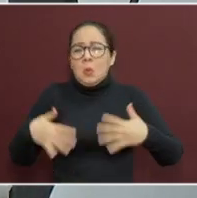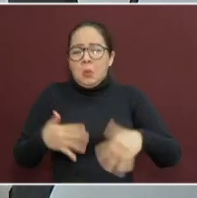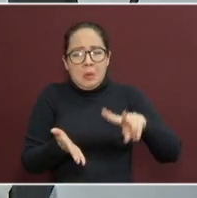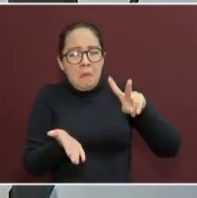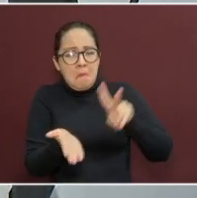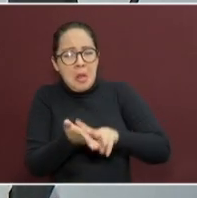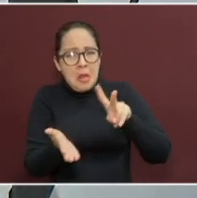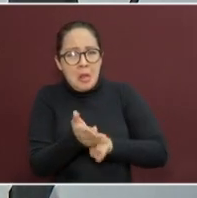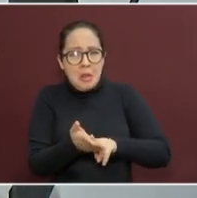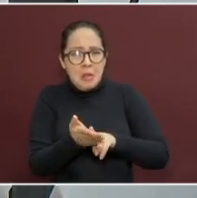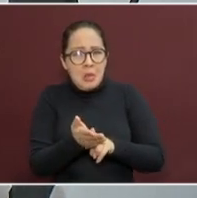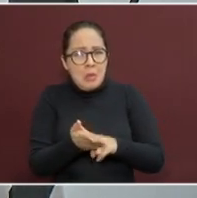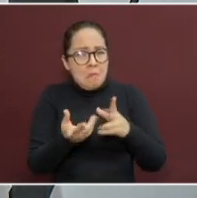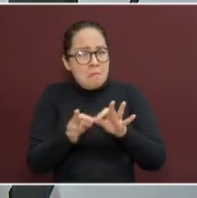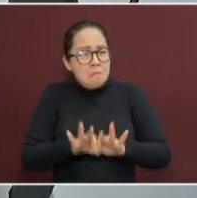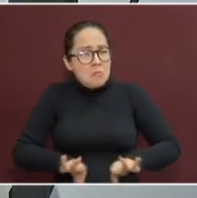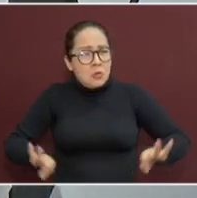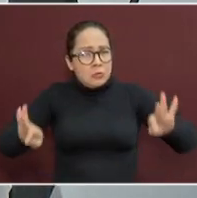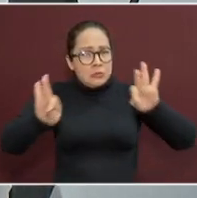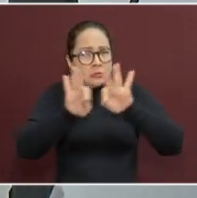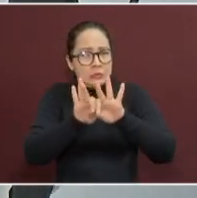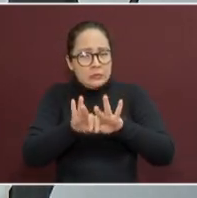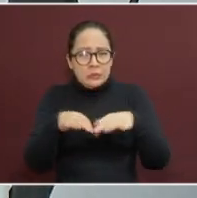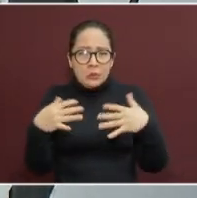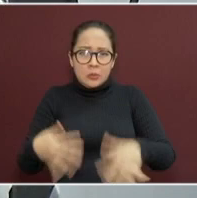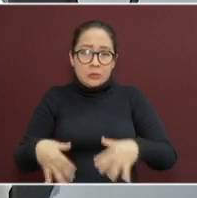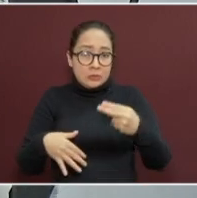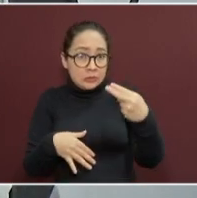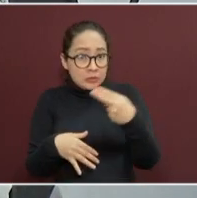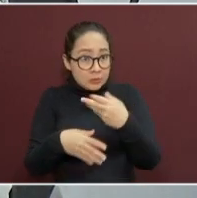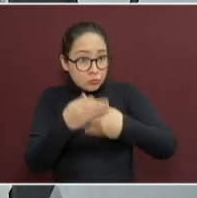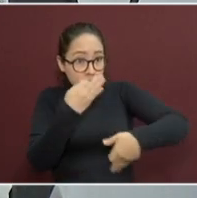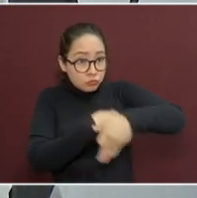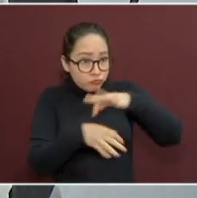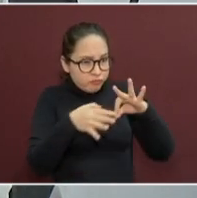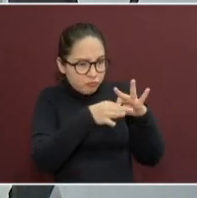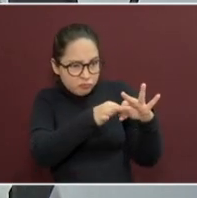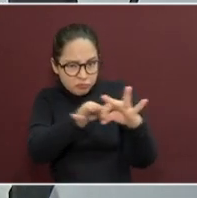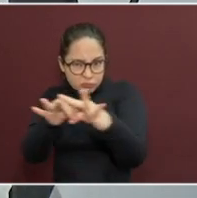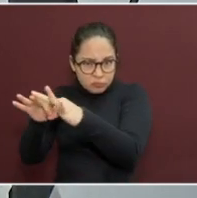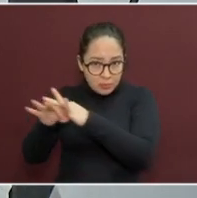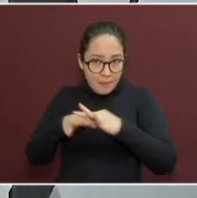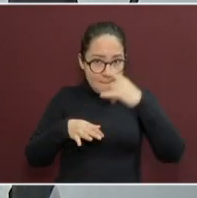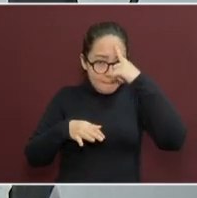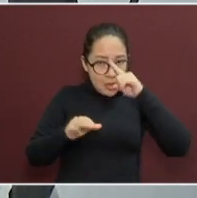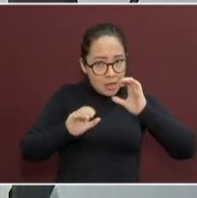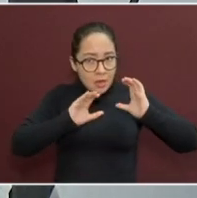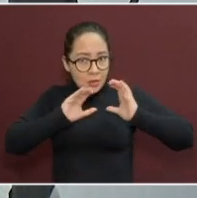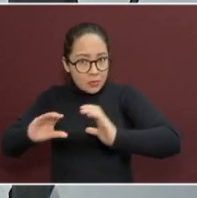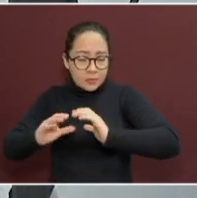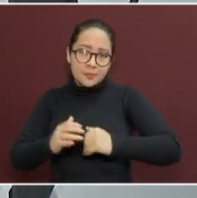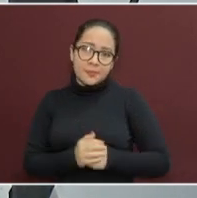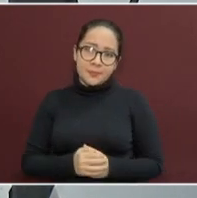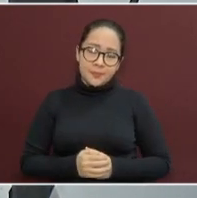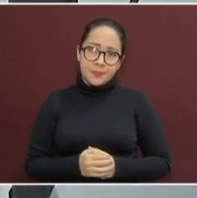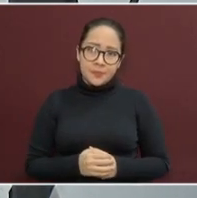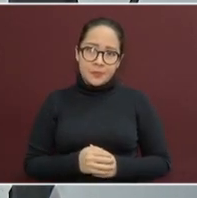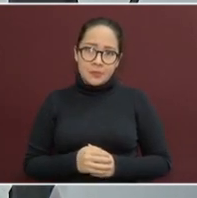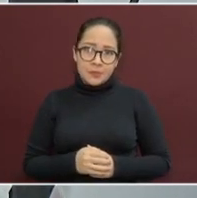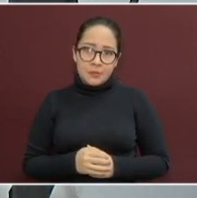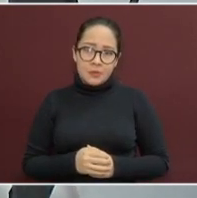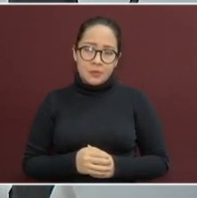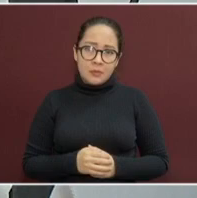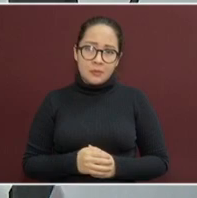eso necesitamos estar muy bien coordinados para protegerlas por esa misma razón es que les